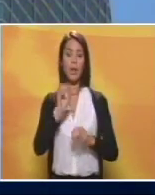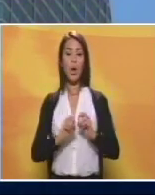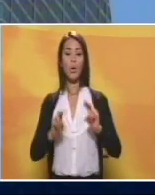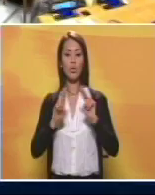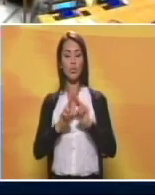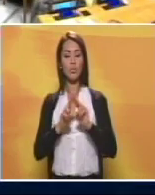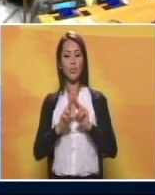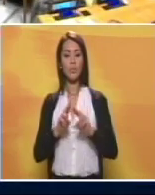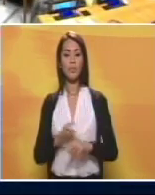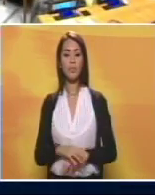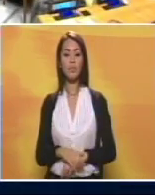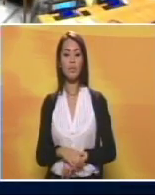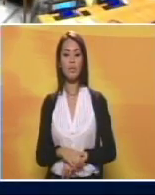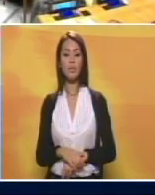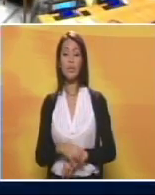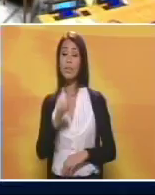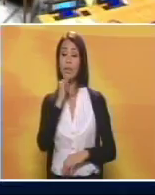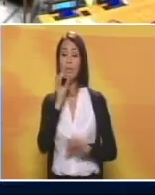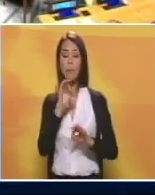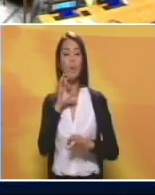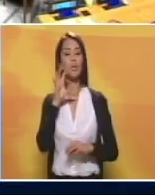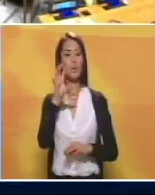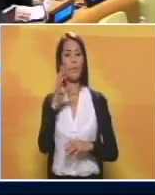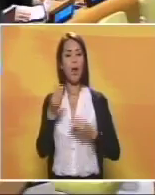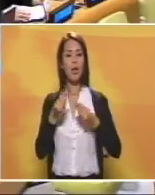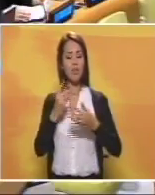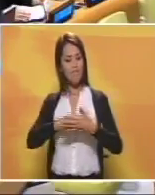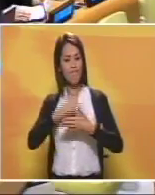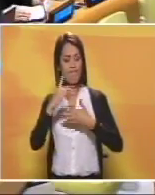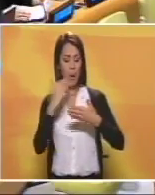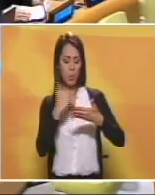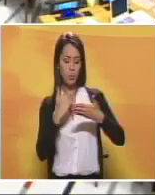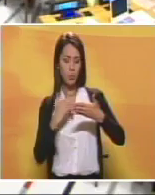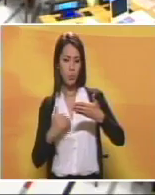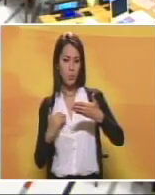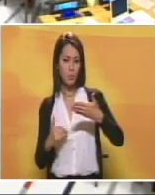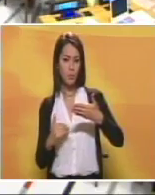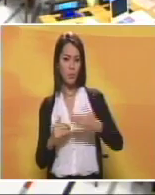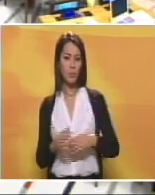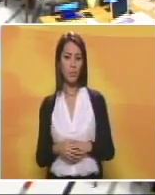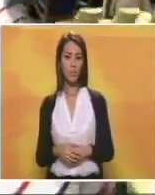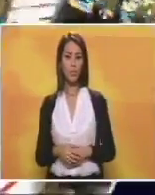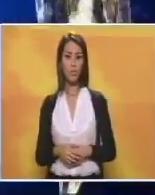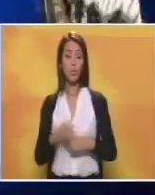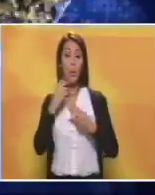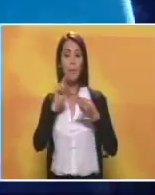Sacha Llorenti, quien resaltó que su país prepara una agenda con un mensaje de paz.